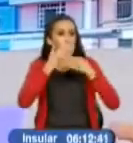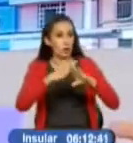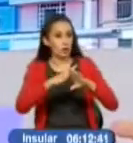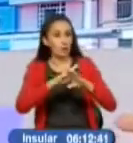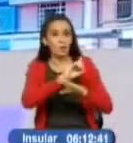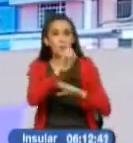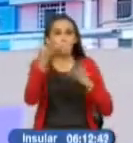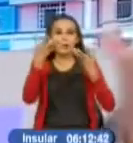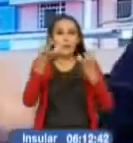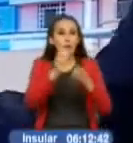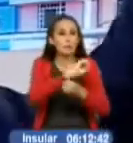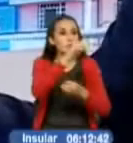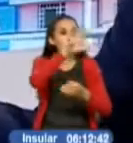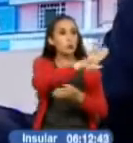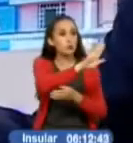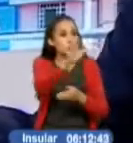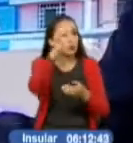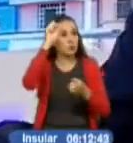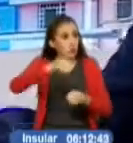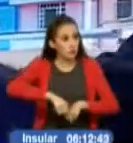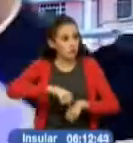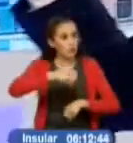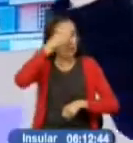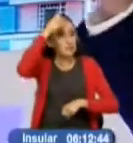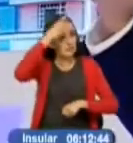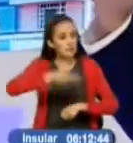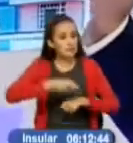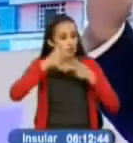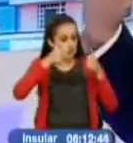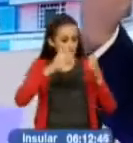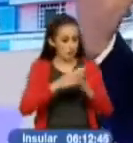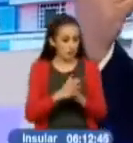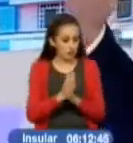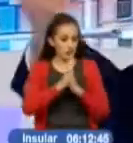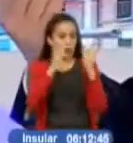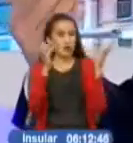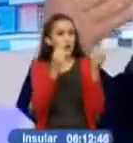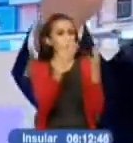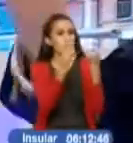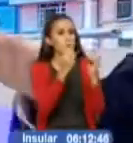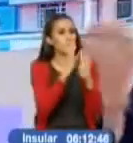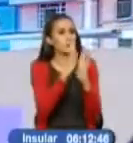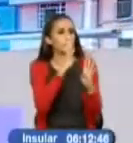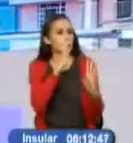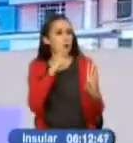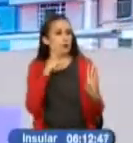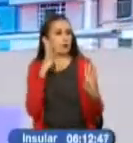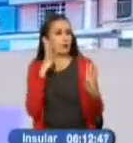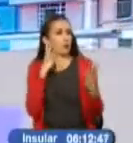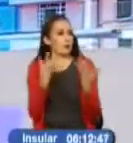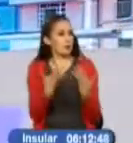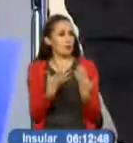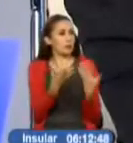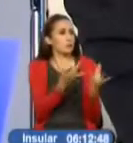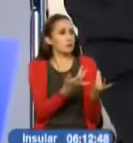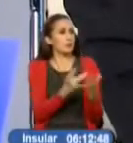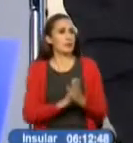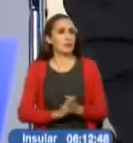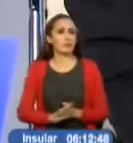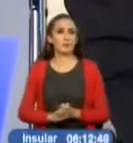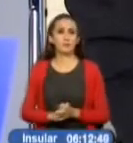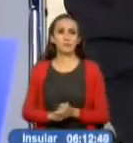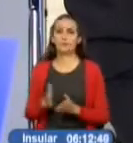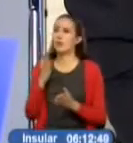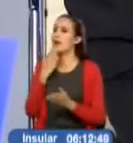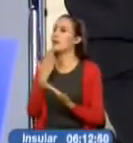se pronuncien, porque si luego de ese mes no se pronuncian, hay muchos jóvenes que están en la cola esperando precisamente esa decisión. ¿Qué pasa